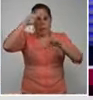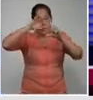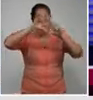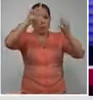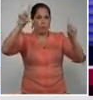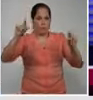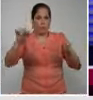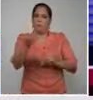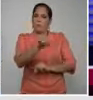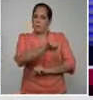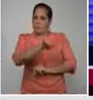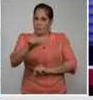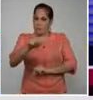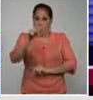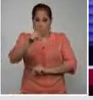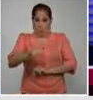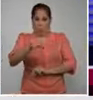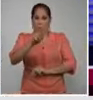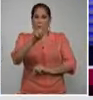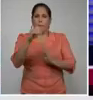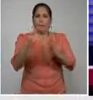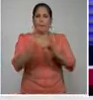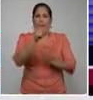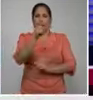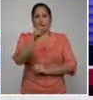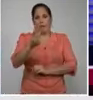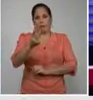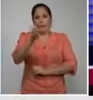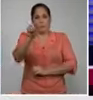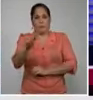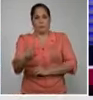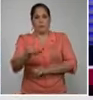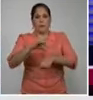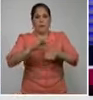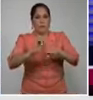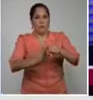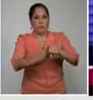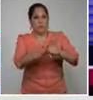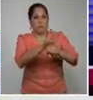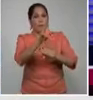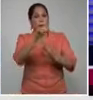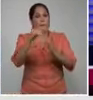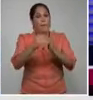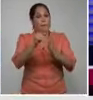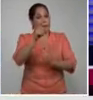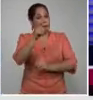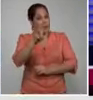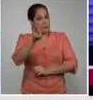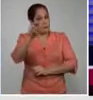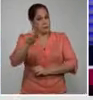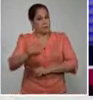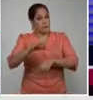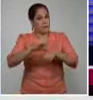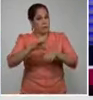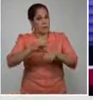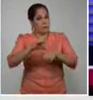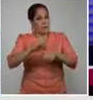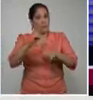mundo. La Nación hoy reporta 1.013 nuevos pacientes diagnosticados con la COVID-19 por 2